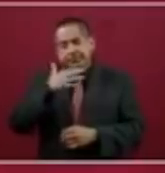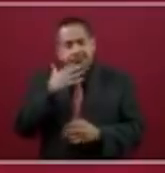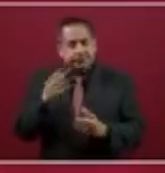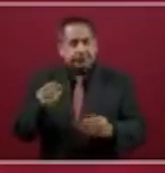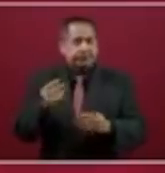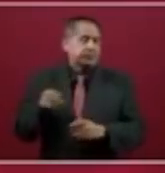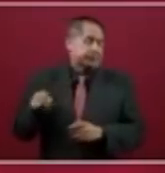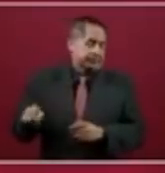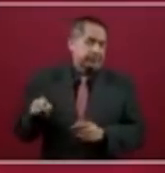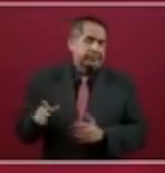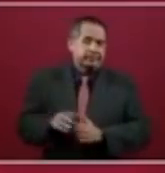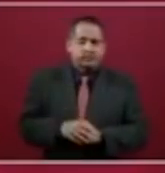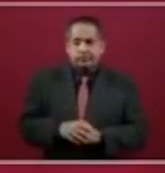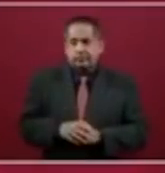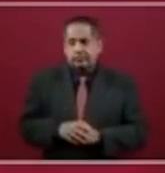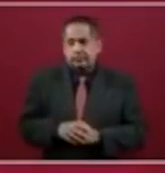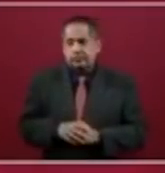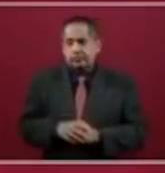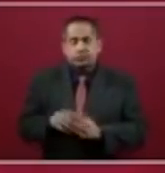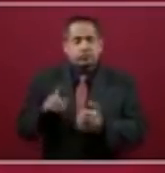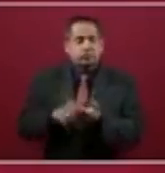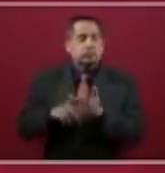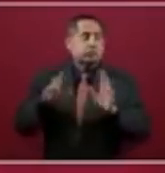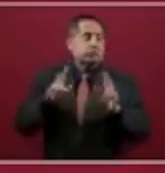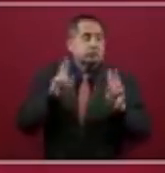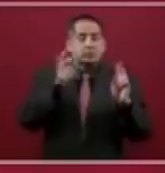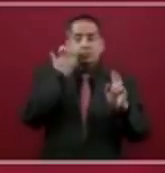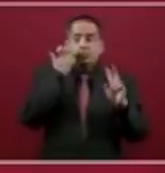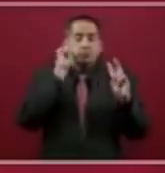utilizando el nombre